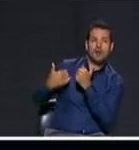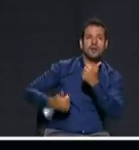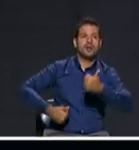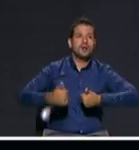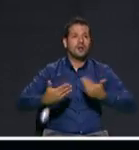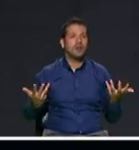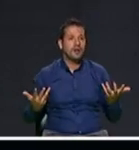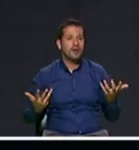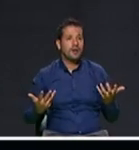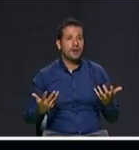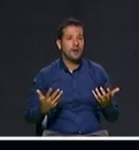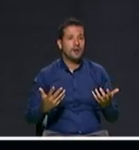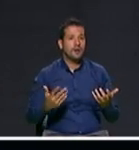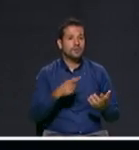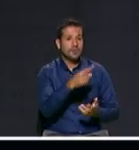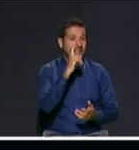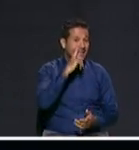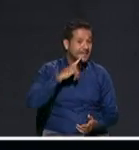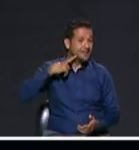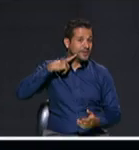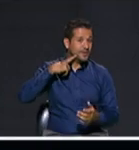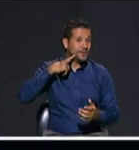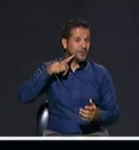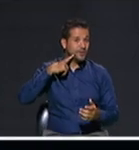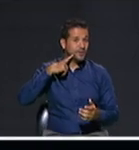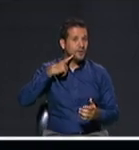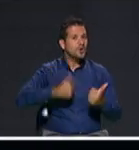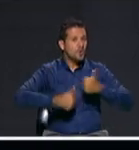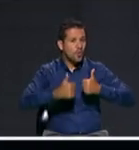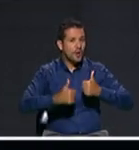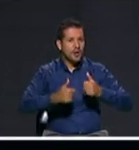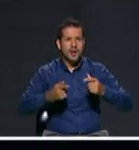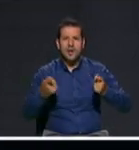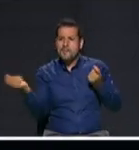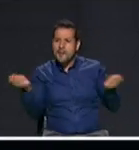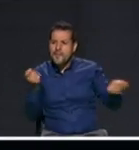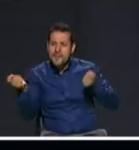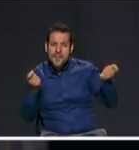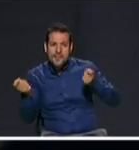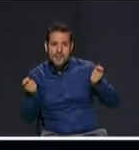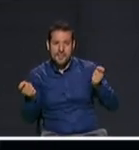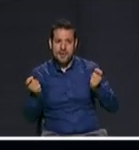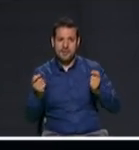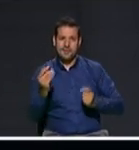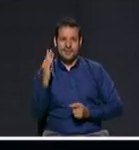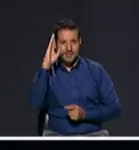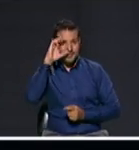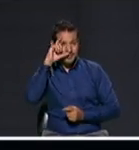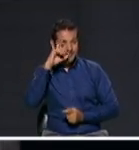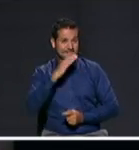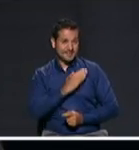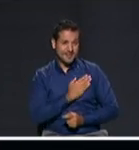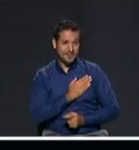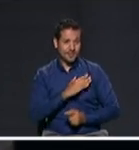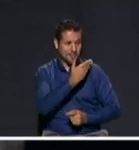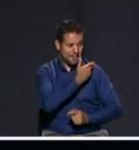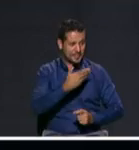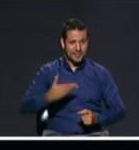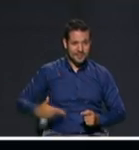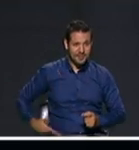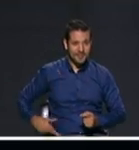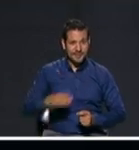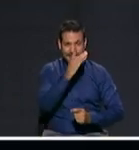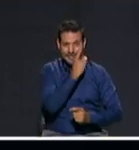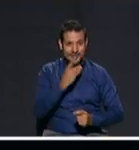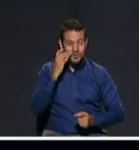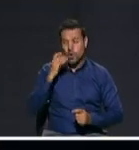que alfredo si gana la alcaldía de medellín va a gobernar para los del centro democrático porque lo que me están diciendo es que si entonces el presidente se va en duke que el centro no crãtico yo